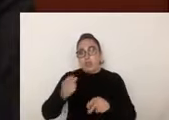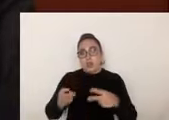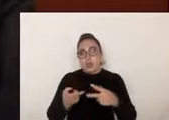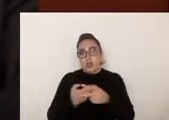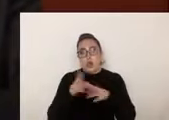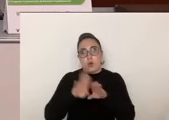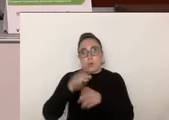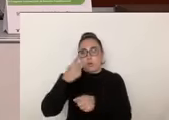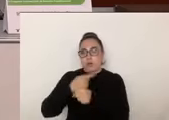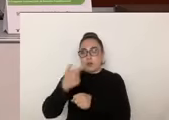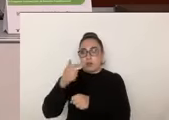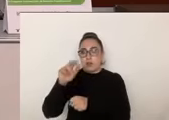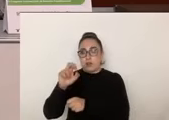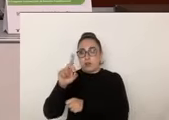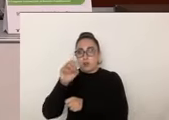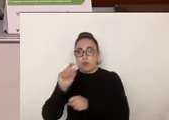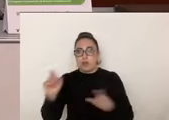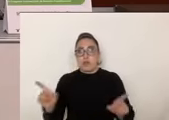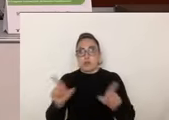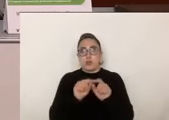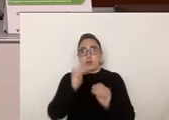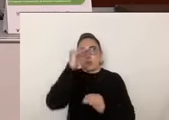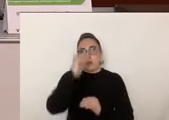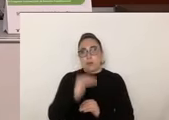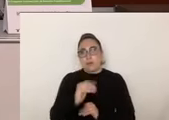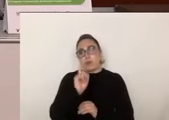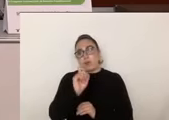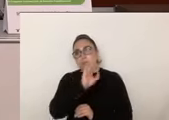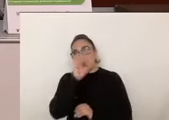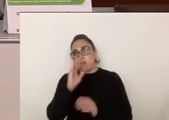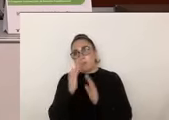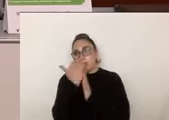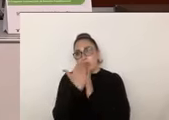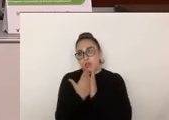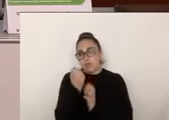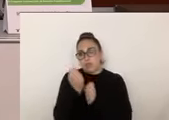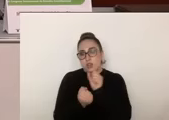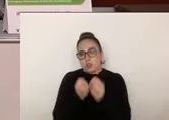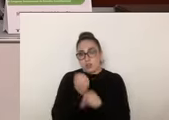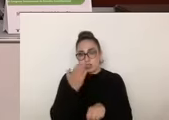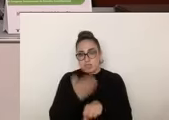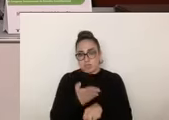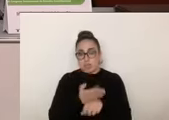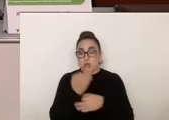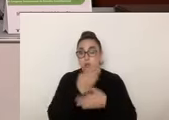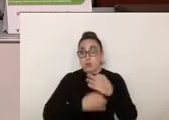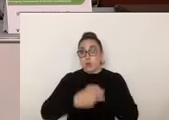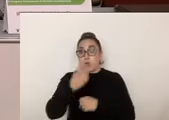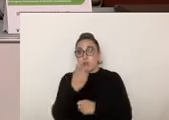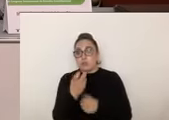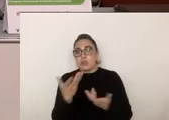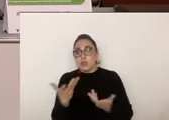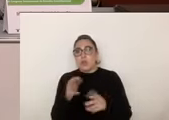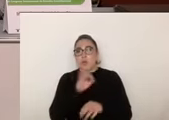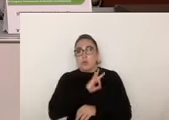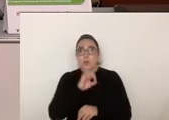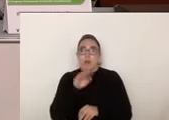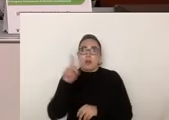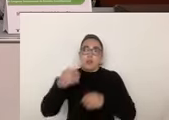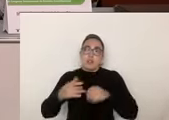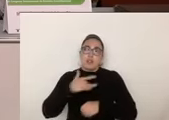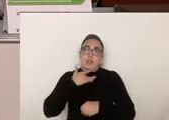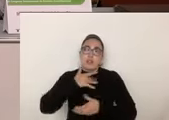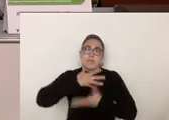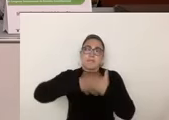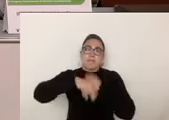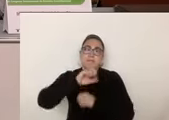un manslaughter, con una rebaja de pena muy importante. Eso ya fue un ejercicio muy incipiente de empatía. Pero claro, por